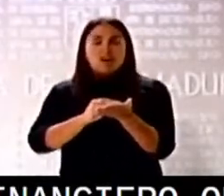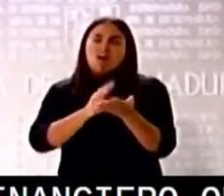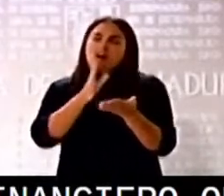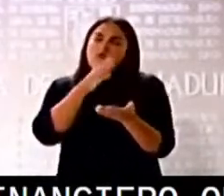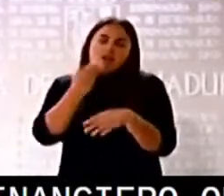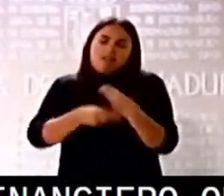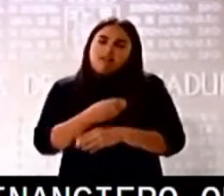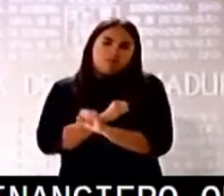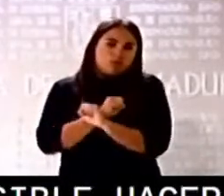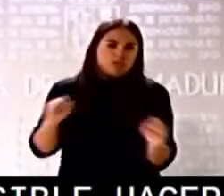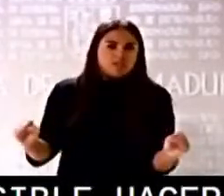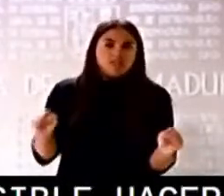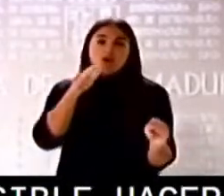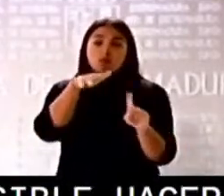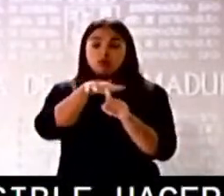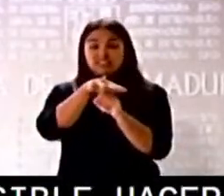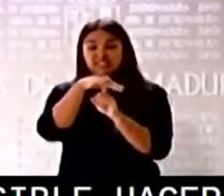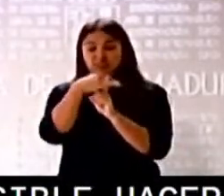imposible hacer, dada la